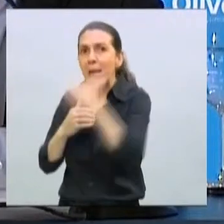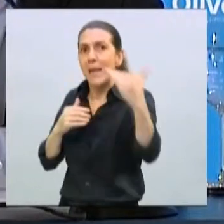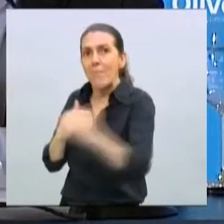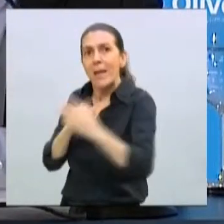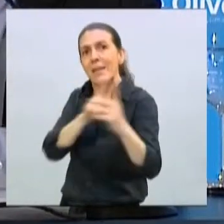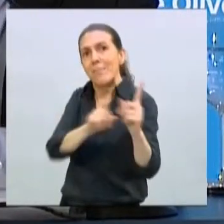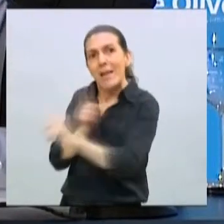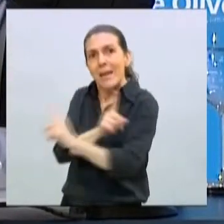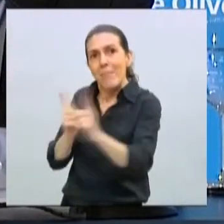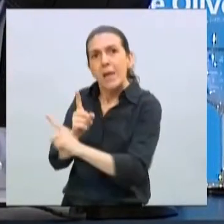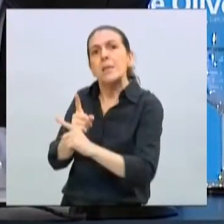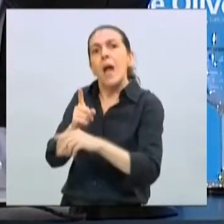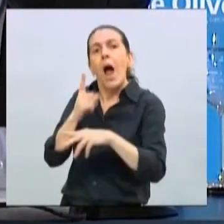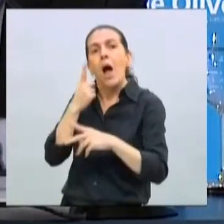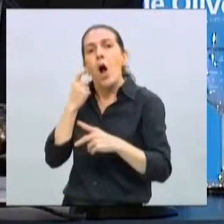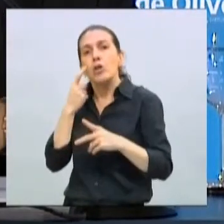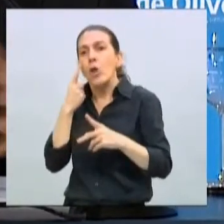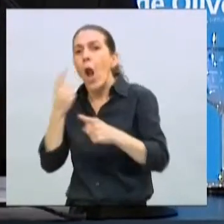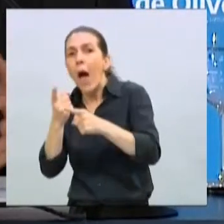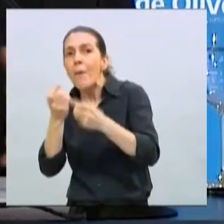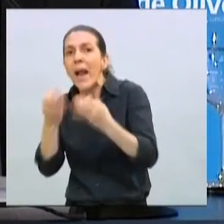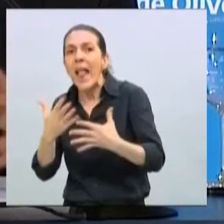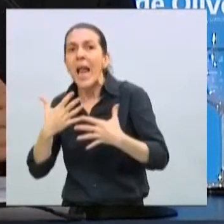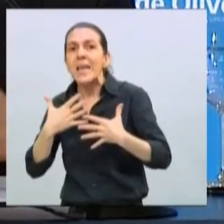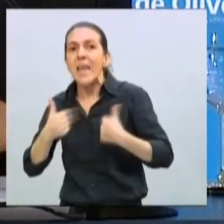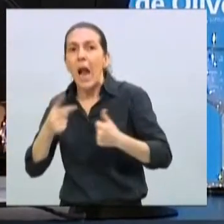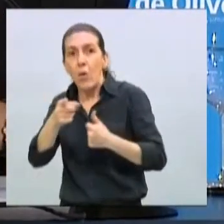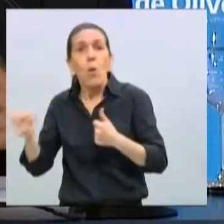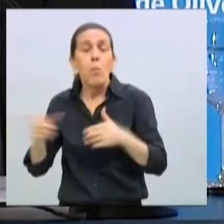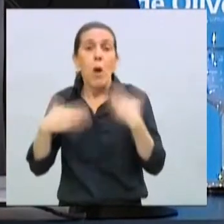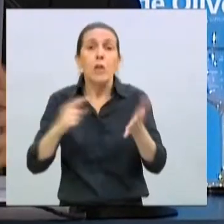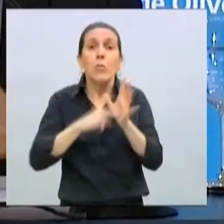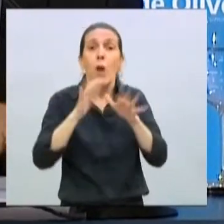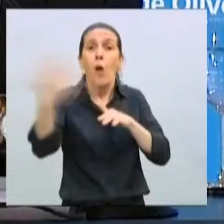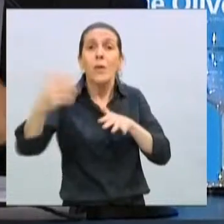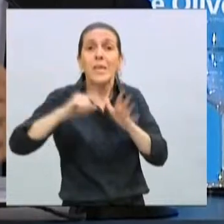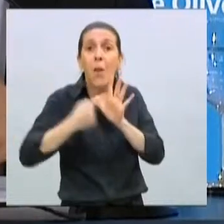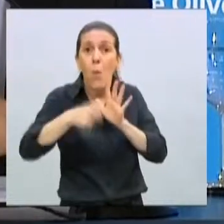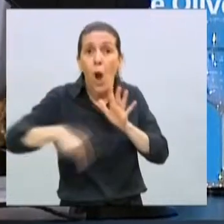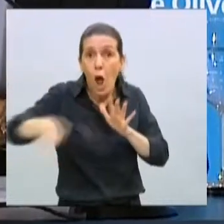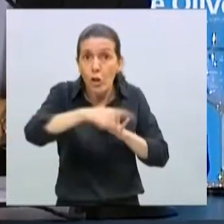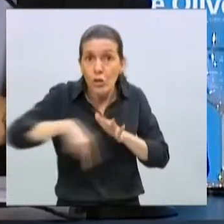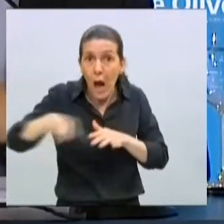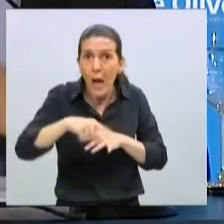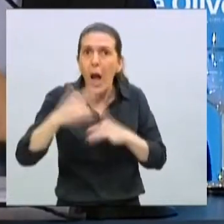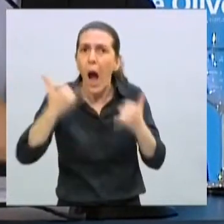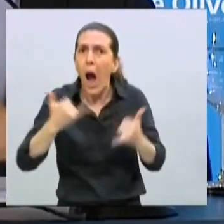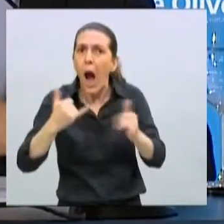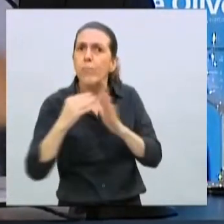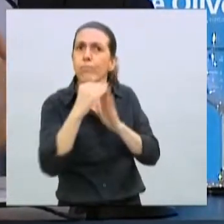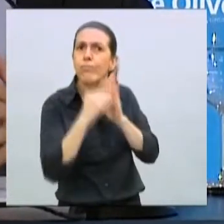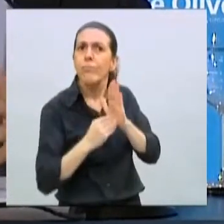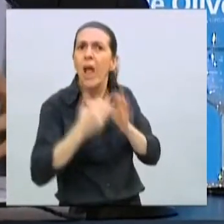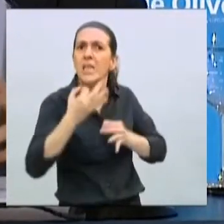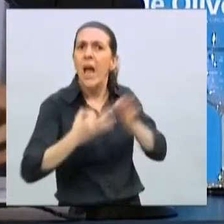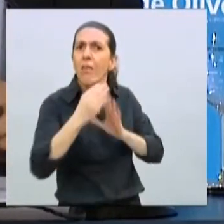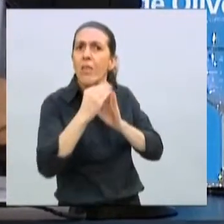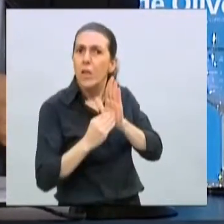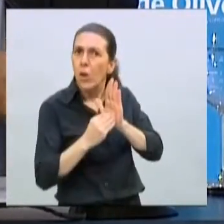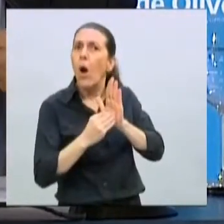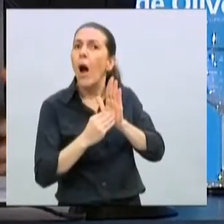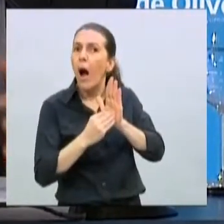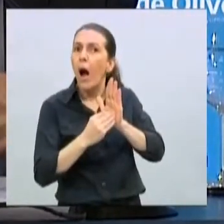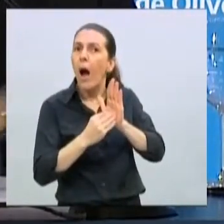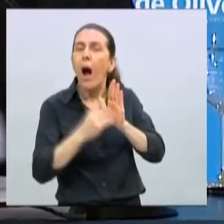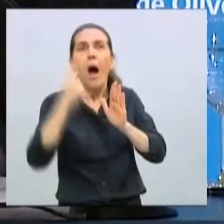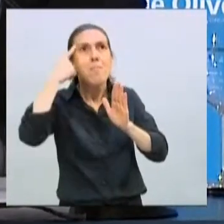está, o para que no prolifere. Es decir, que en la provincia de Buenos Aires tenemos datos realmente muy prometedores